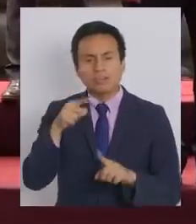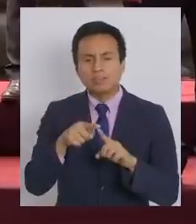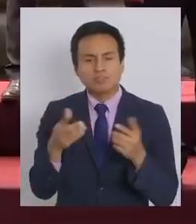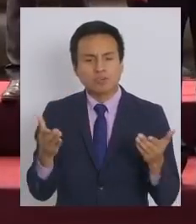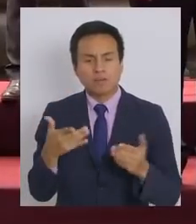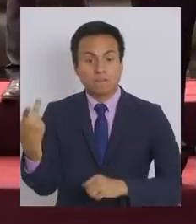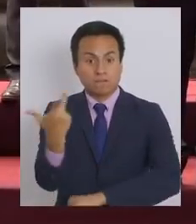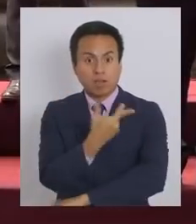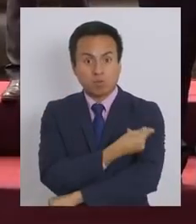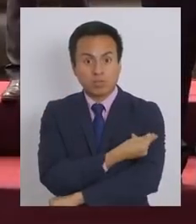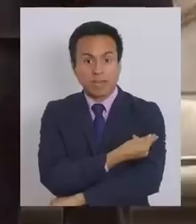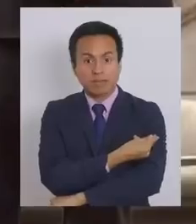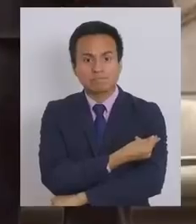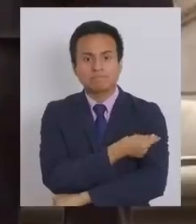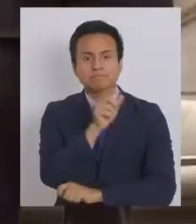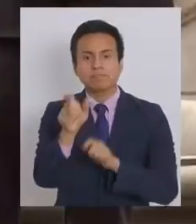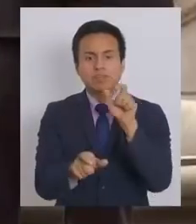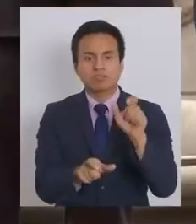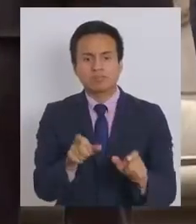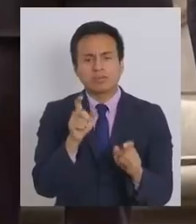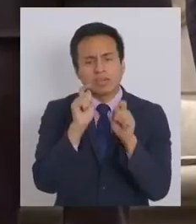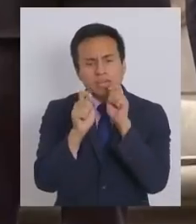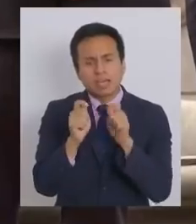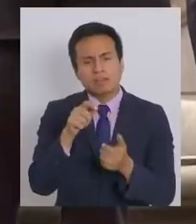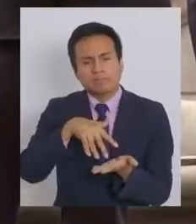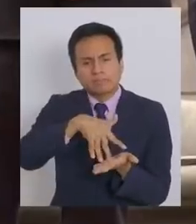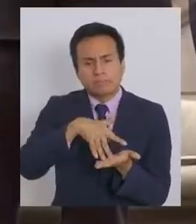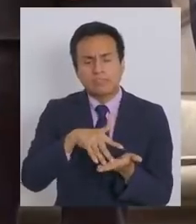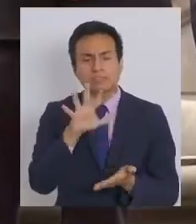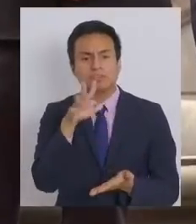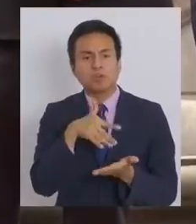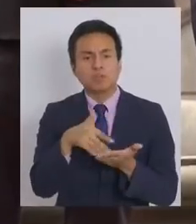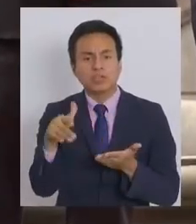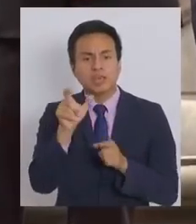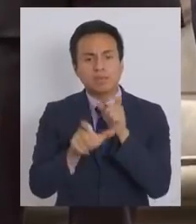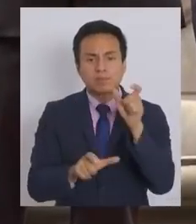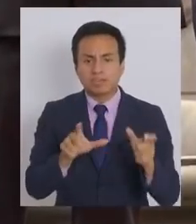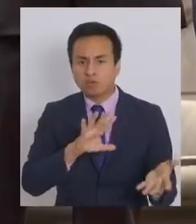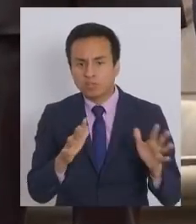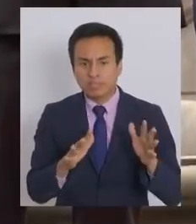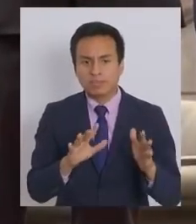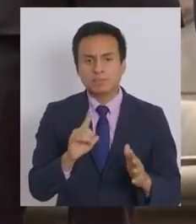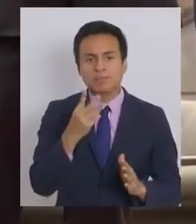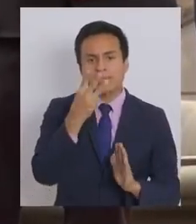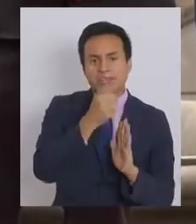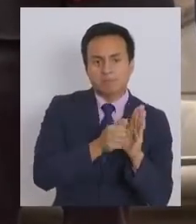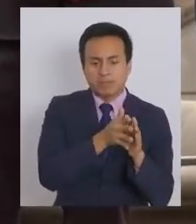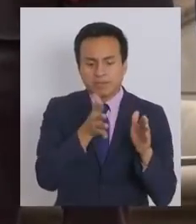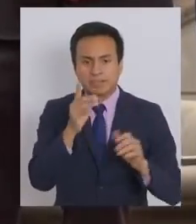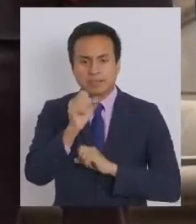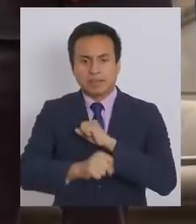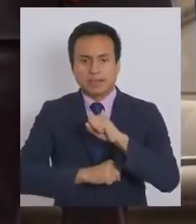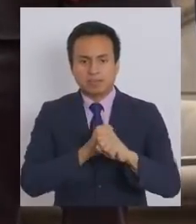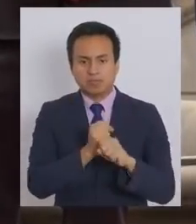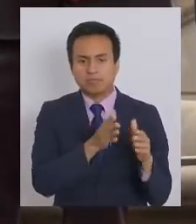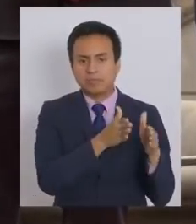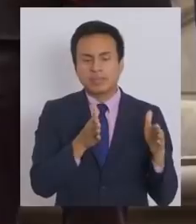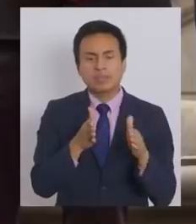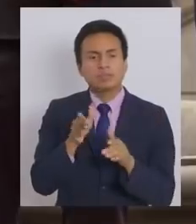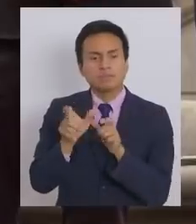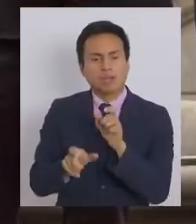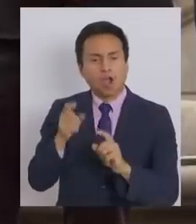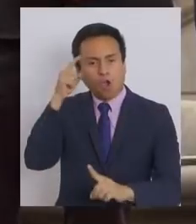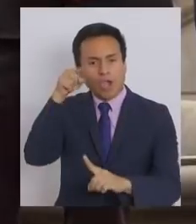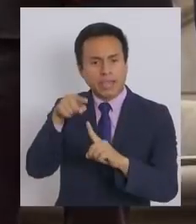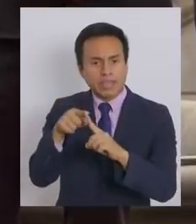poder vacunar a la población de riesgo, cerca de 5 millones de personas durante el primer trimestre de este año, y a la población